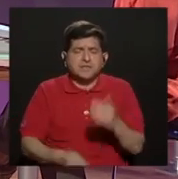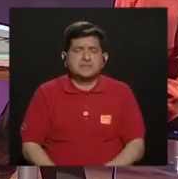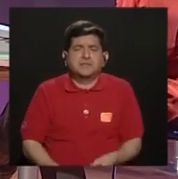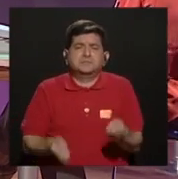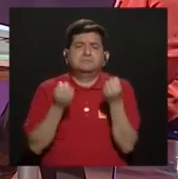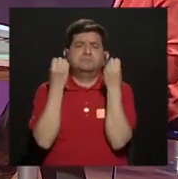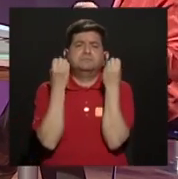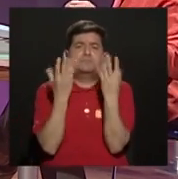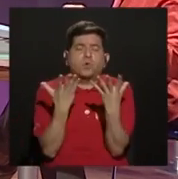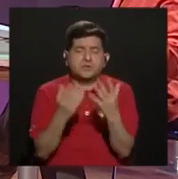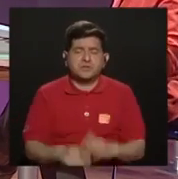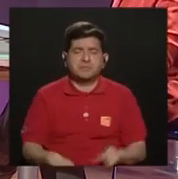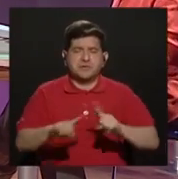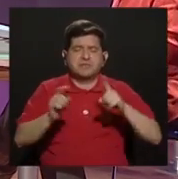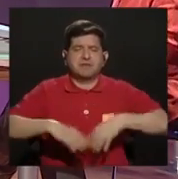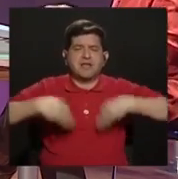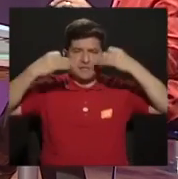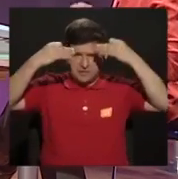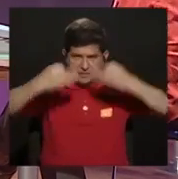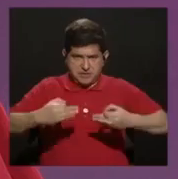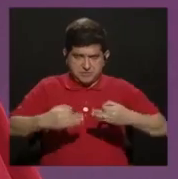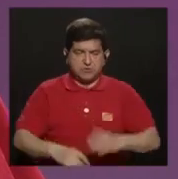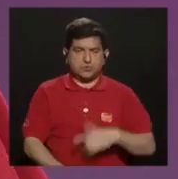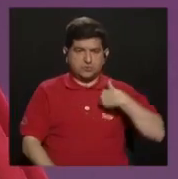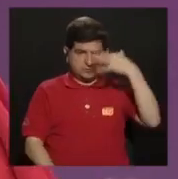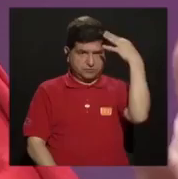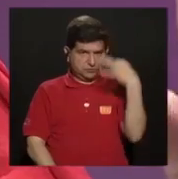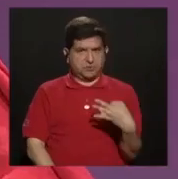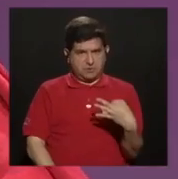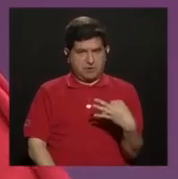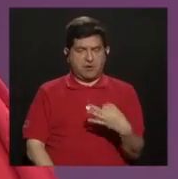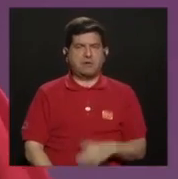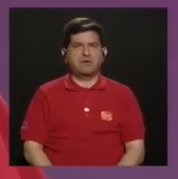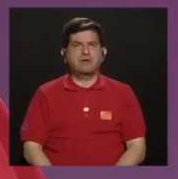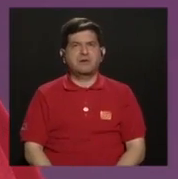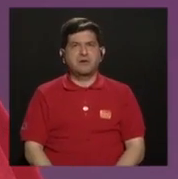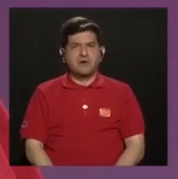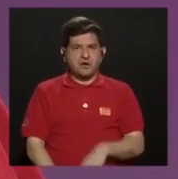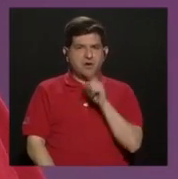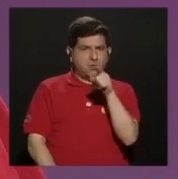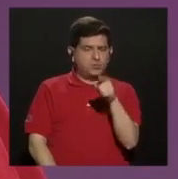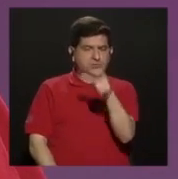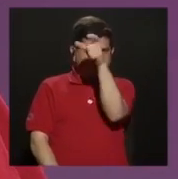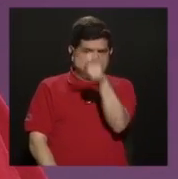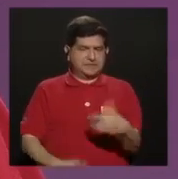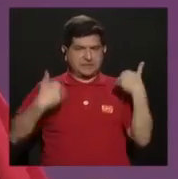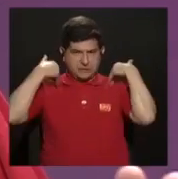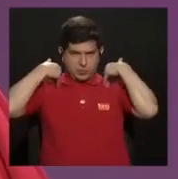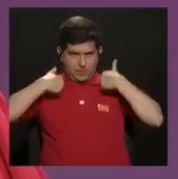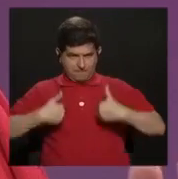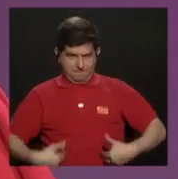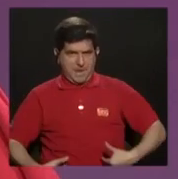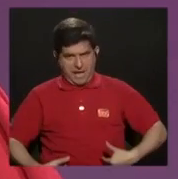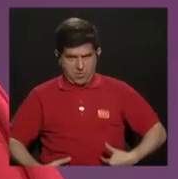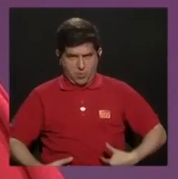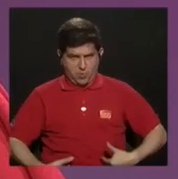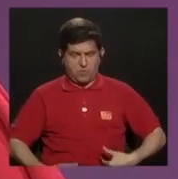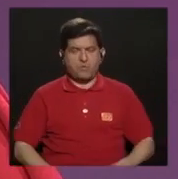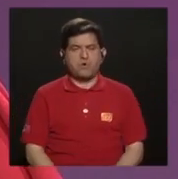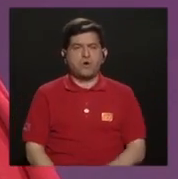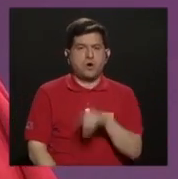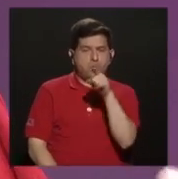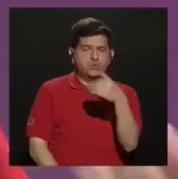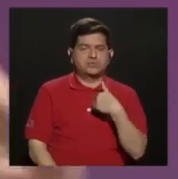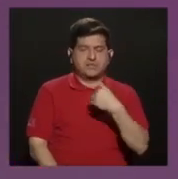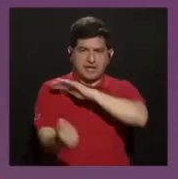de directrices que creo yo que es usted como ser humano. Es usted la que